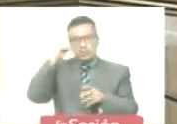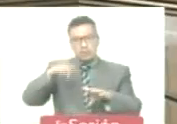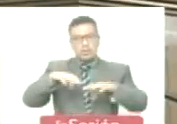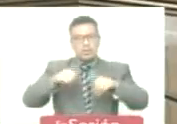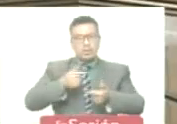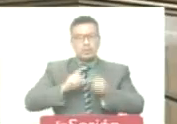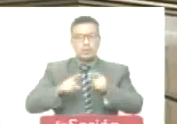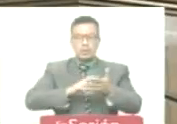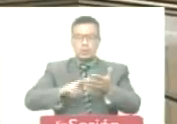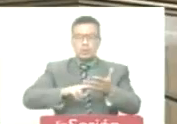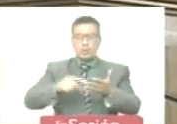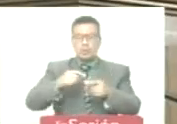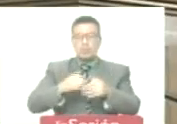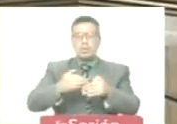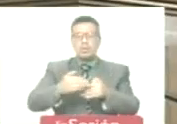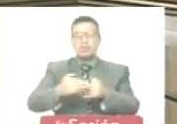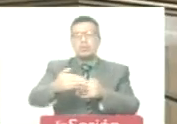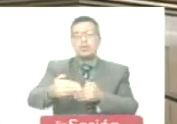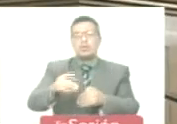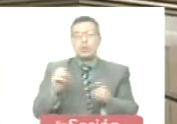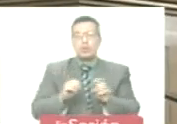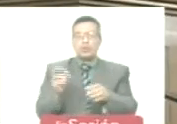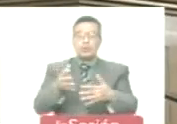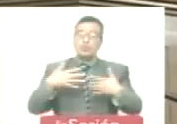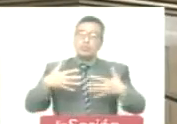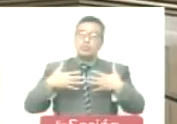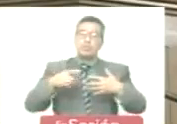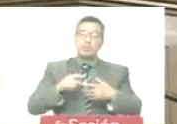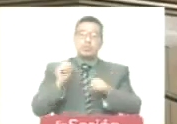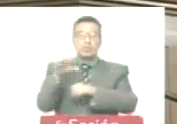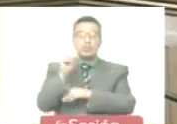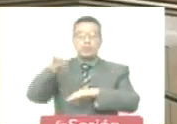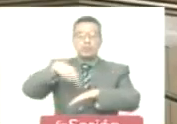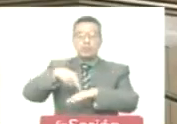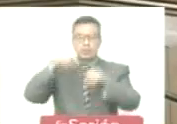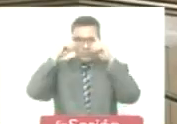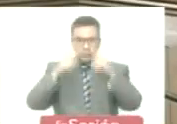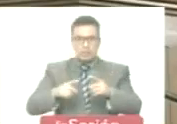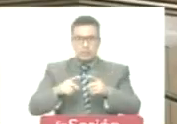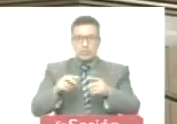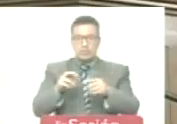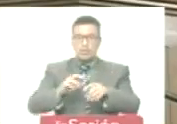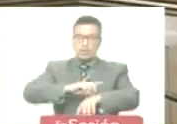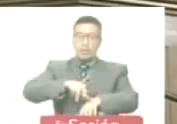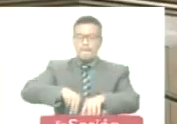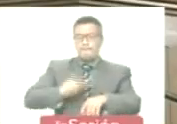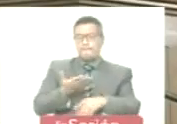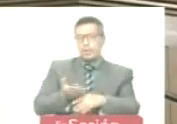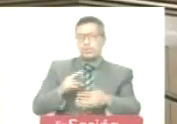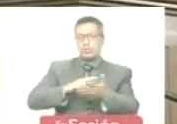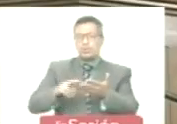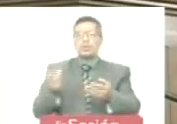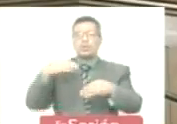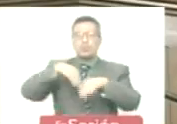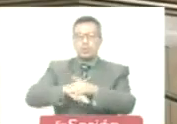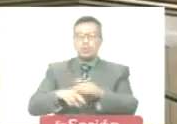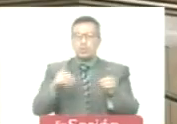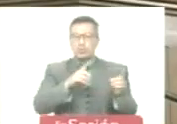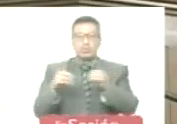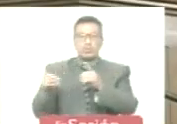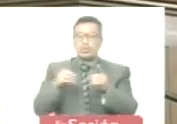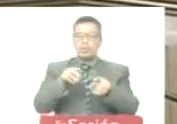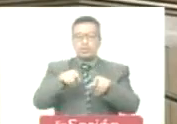razones de agenda extienda el plazo establecido o por urgencia la Asamblea Nacional decida un plazo menor, pudiendo incluso incorporar la discusión en